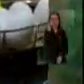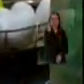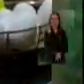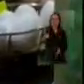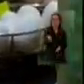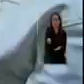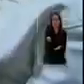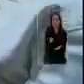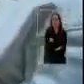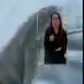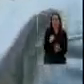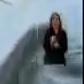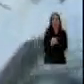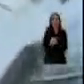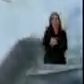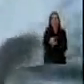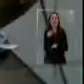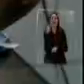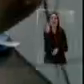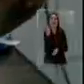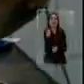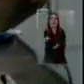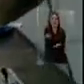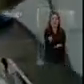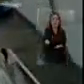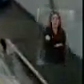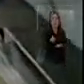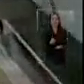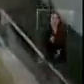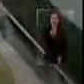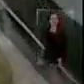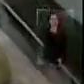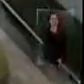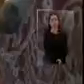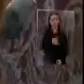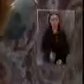de harina y tres cucharadas de azúcar.